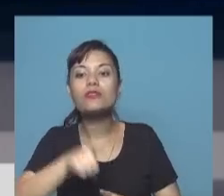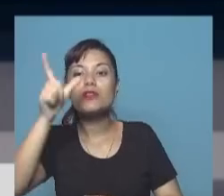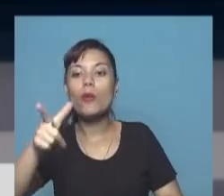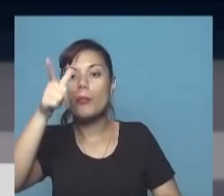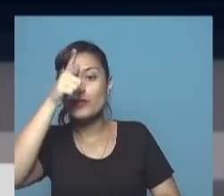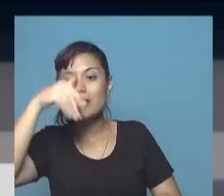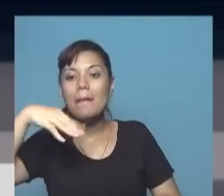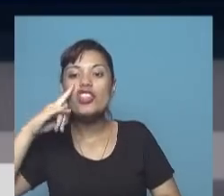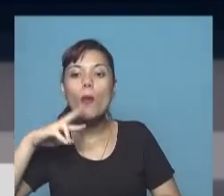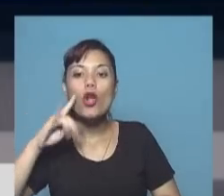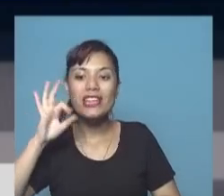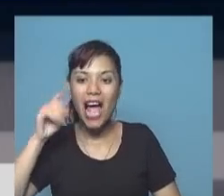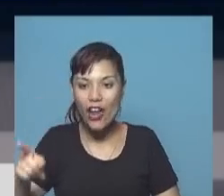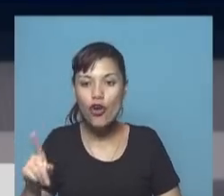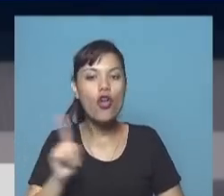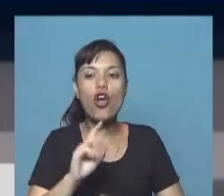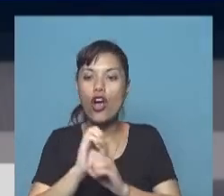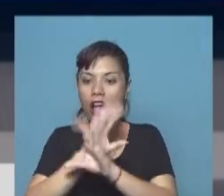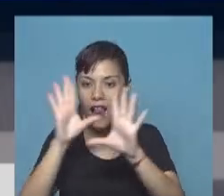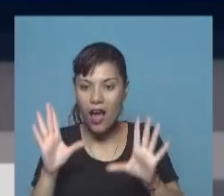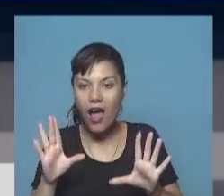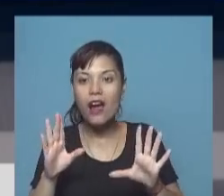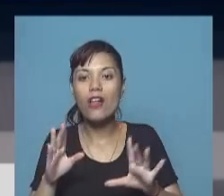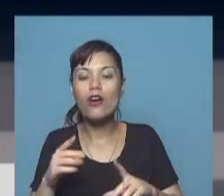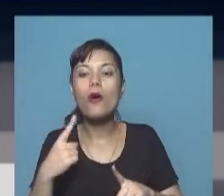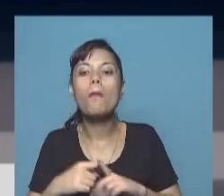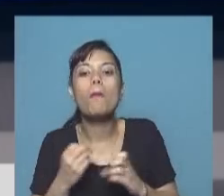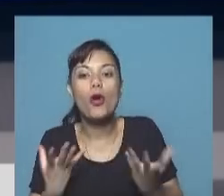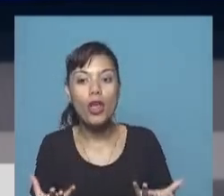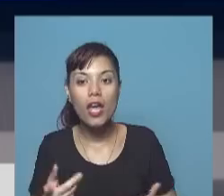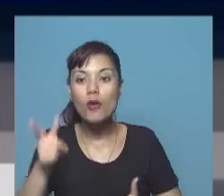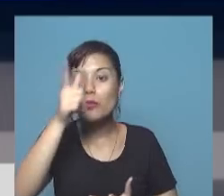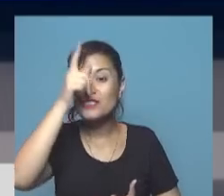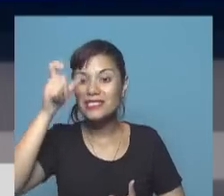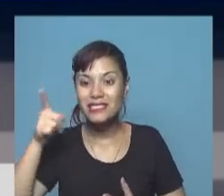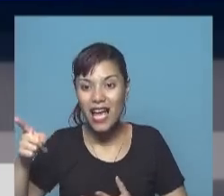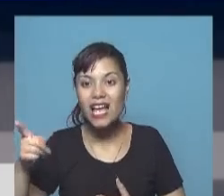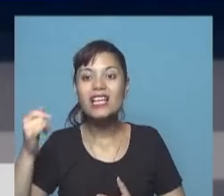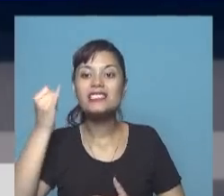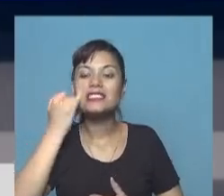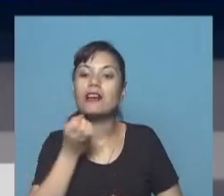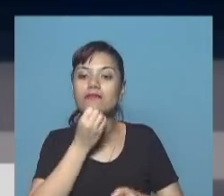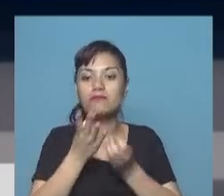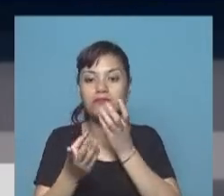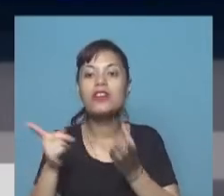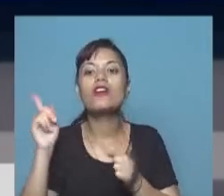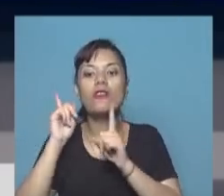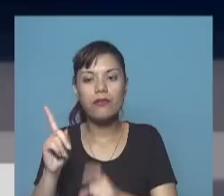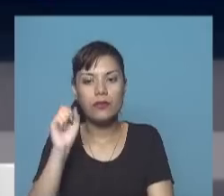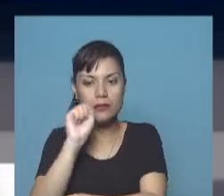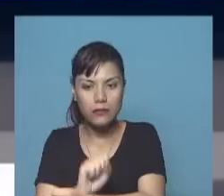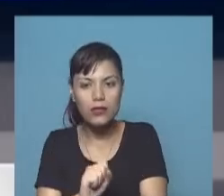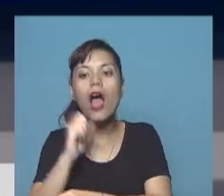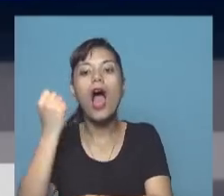policía metropolitano. No está claro por qué este policía metropolitano ya declaró, sigue detenido